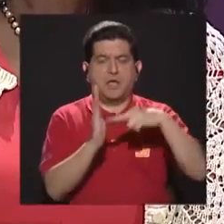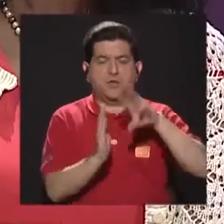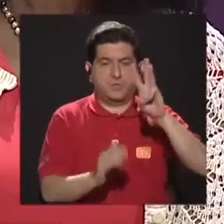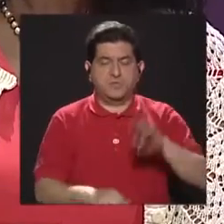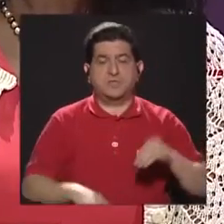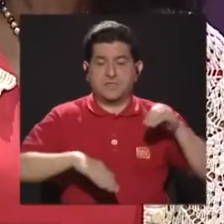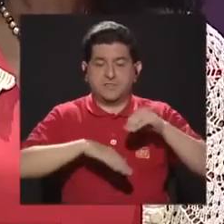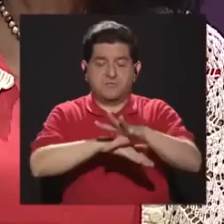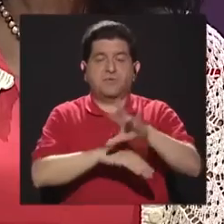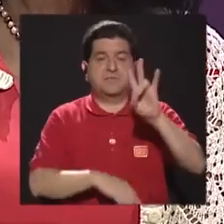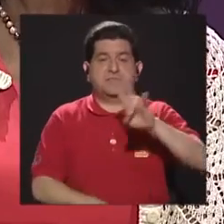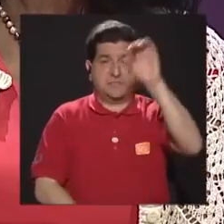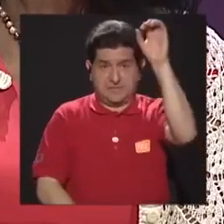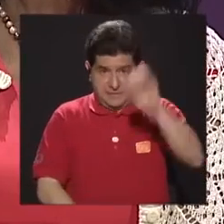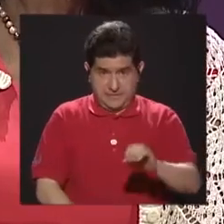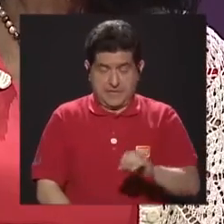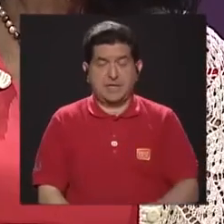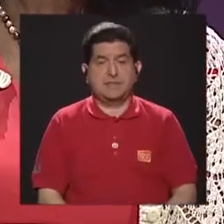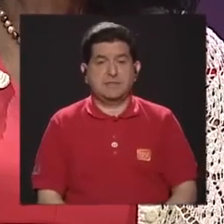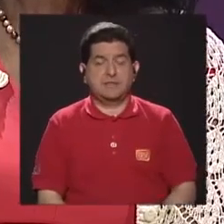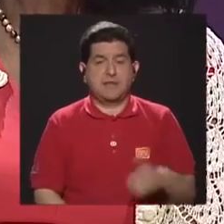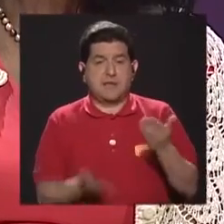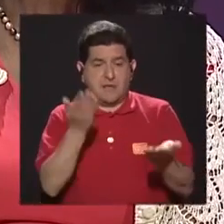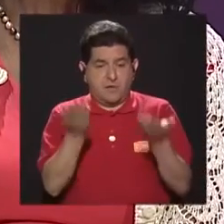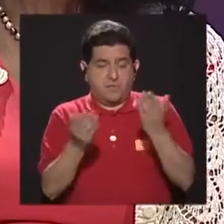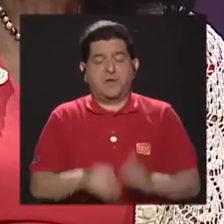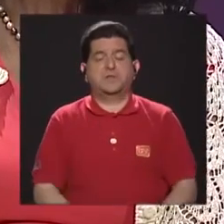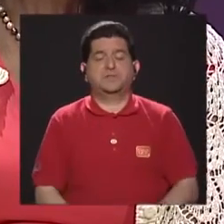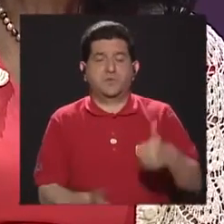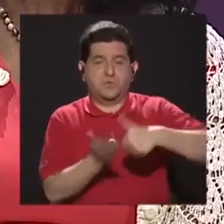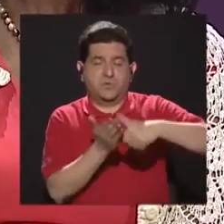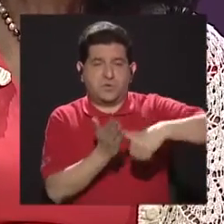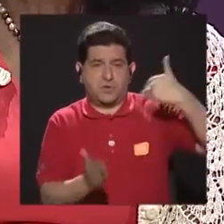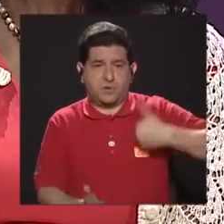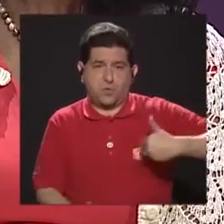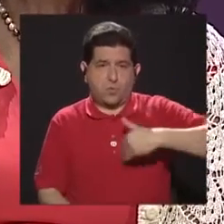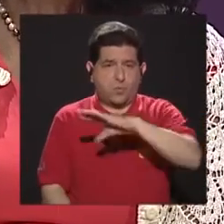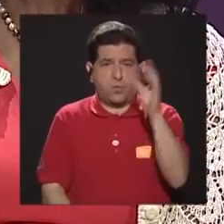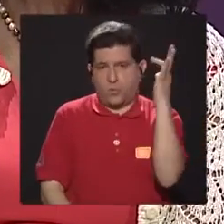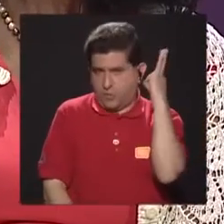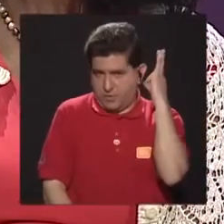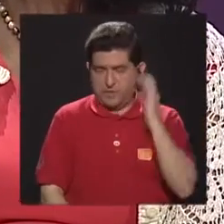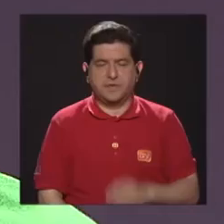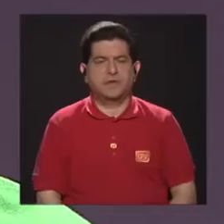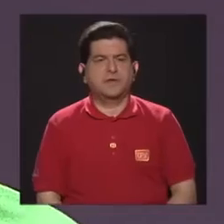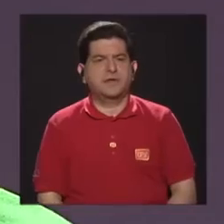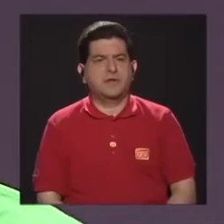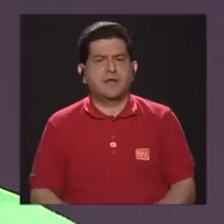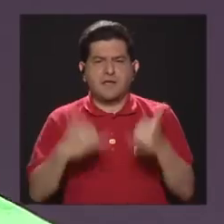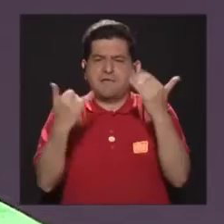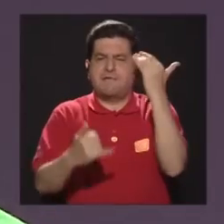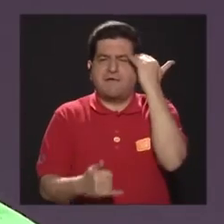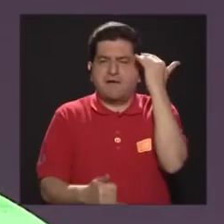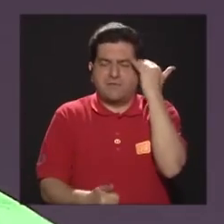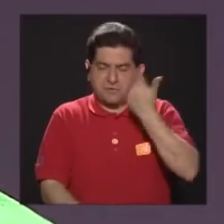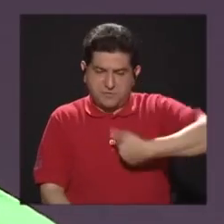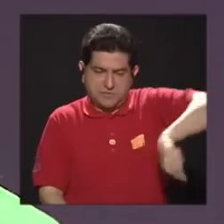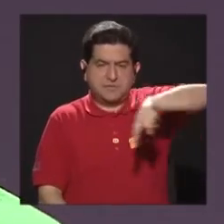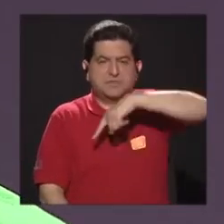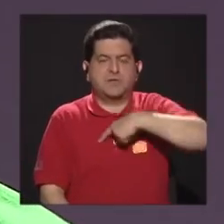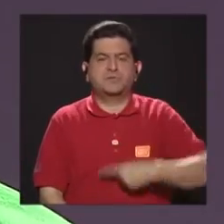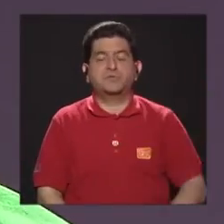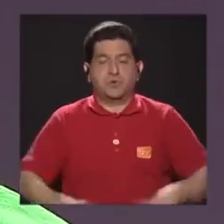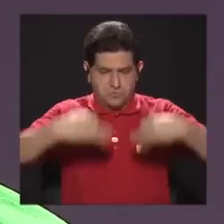una diferencia hasta de un 7% dentro de lo que vota un hombre y lo que vota una mujer. Creo que ya llegamos a tener esa conciencia que somos parte de